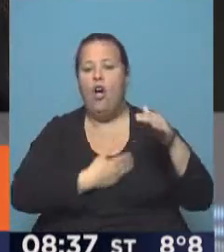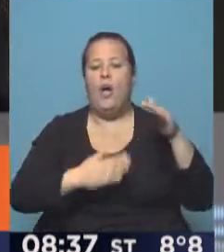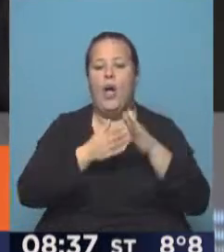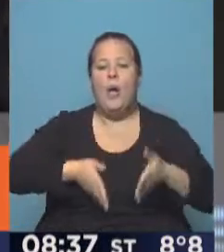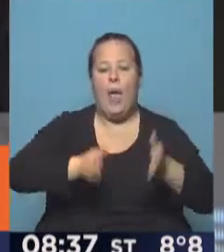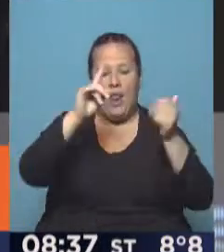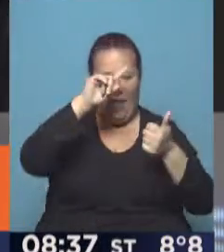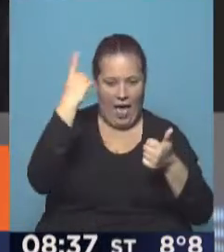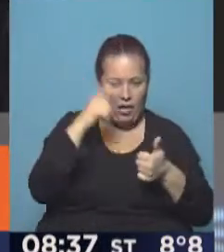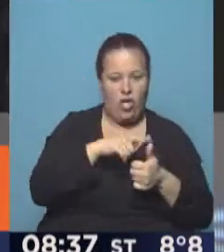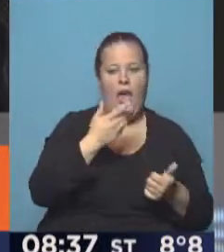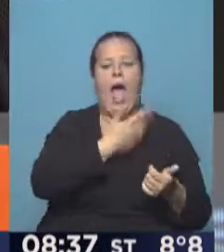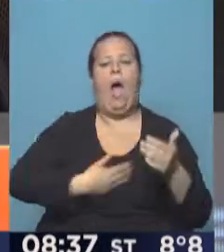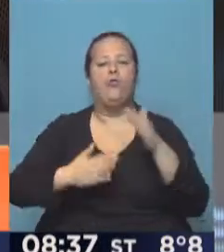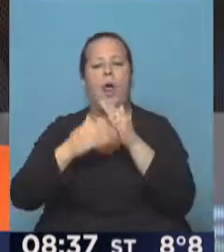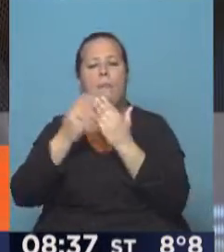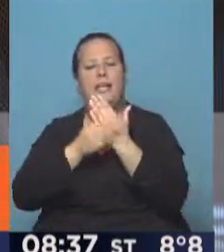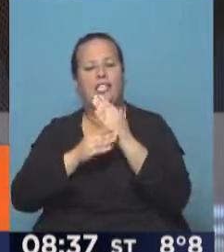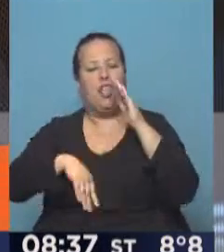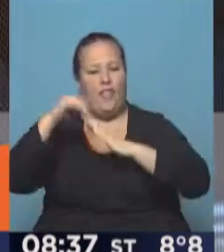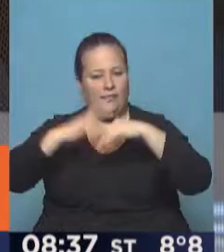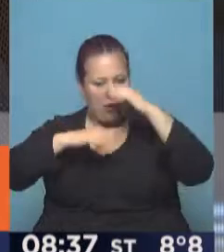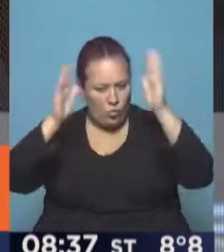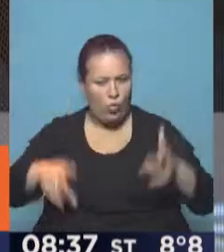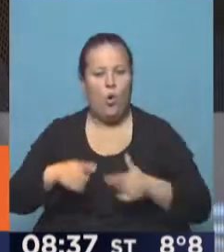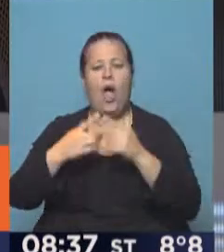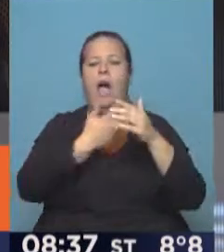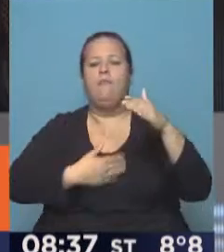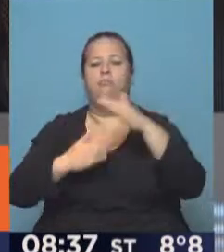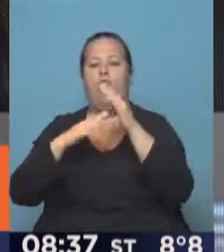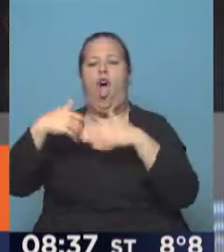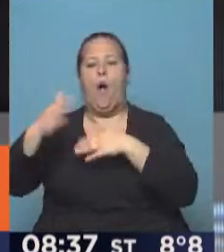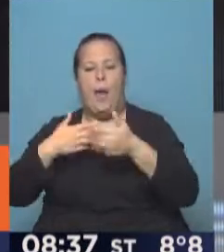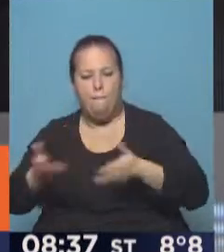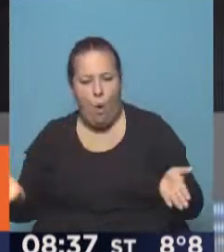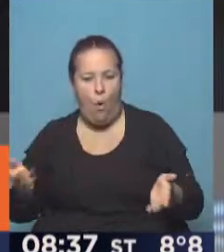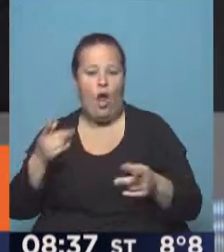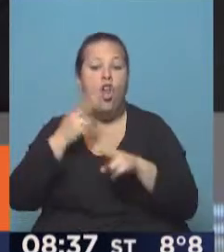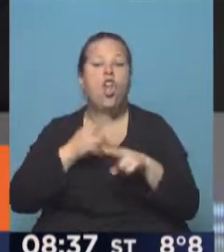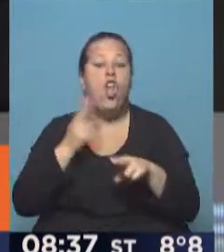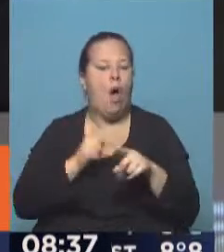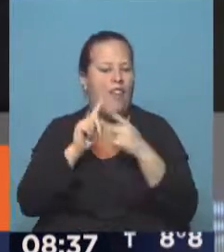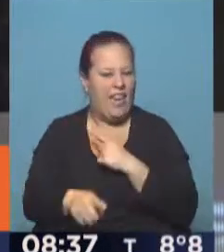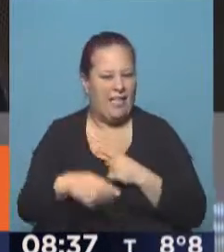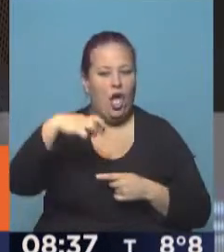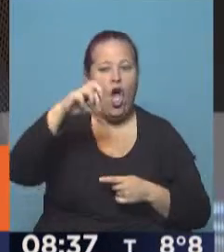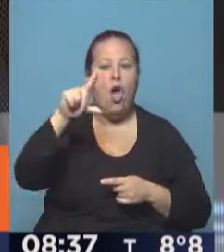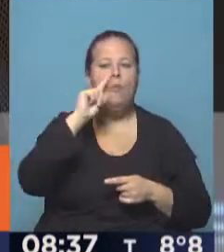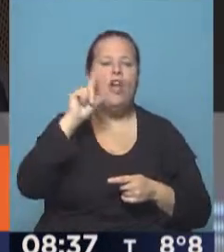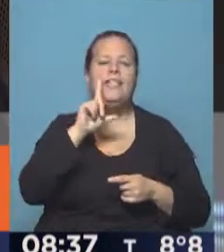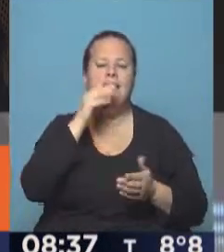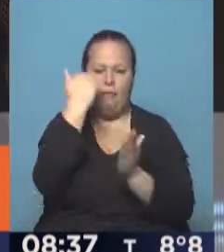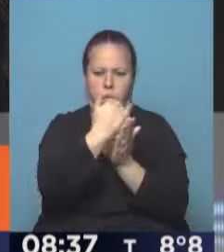Vialidad Nacional, las autoridades del Ministerio de Infraestructura, las autoridades de Obras Públicas, hablemos de nombres directamente, Policita los